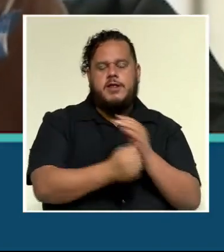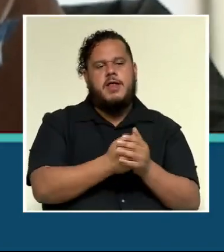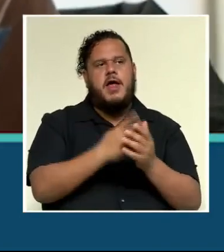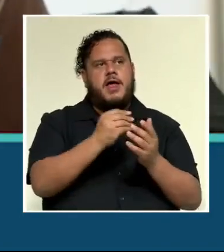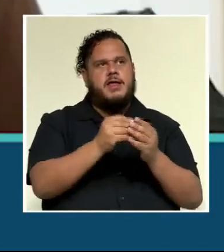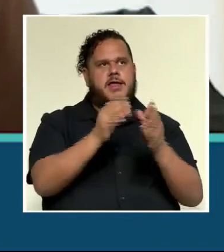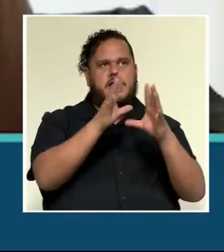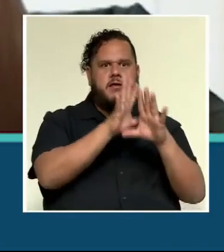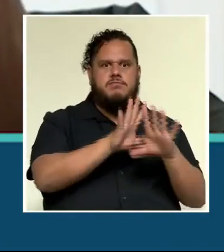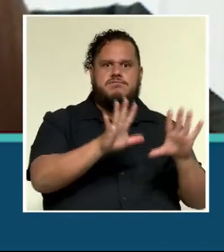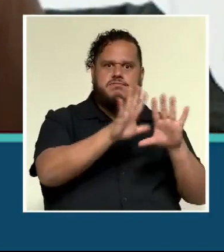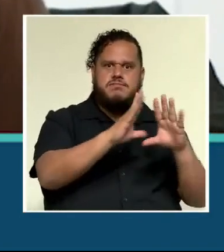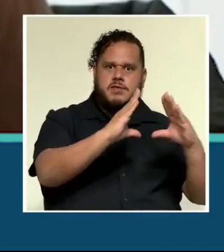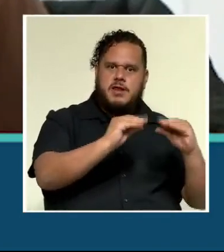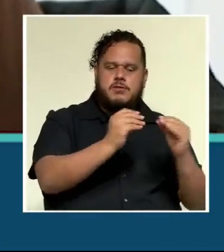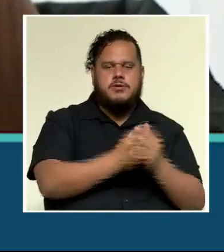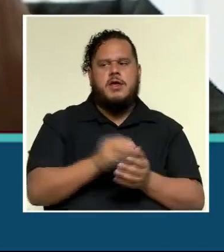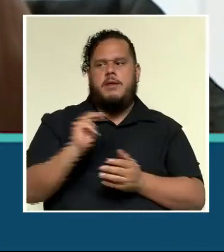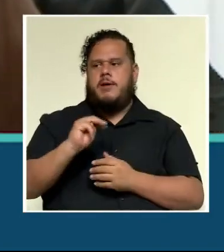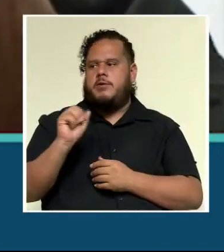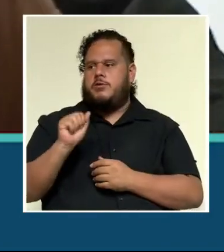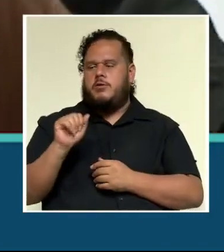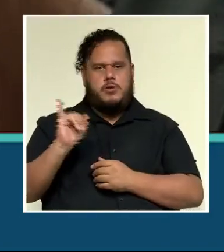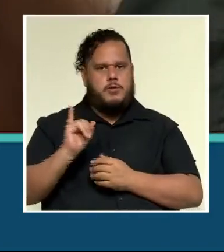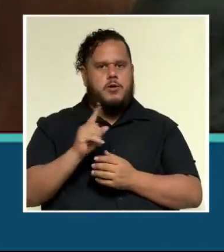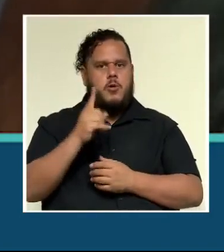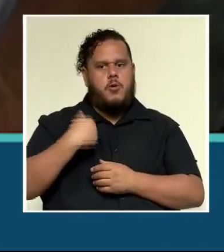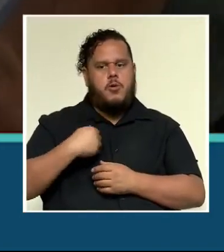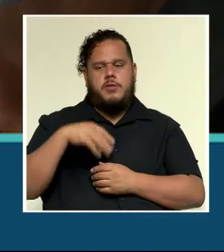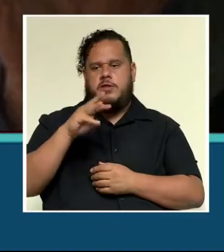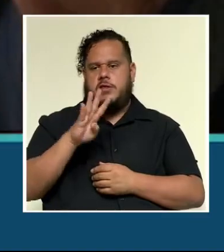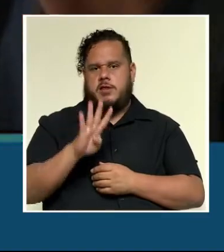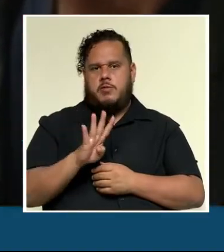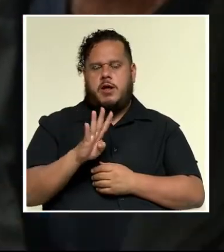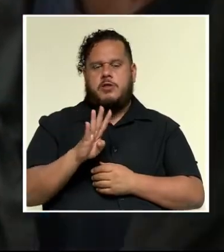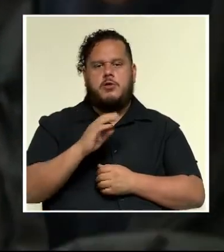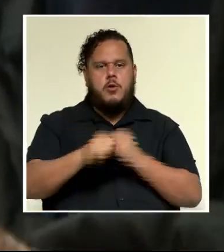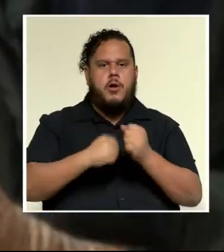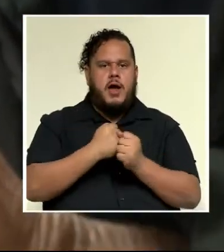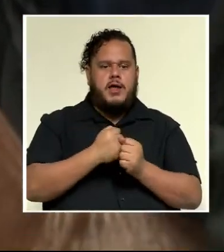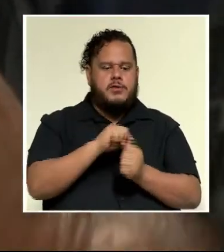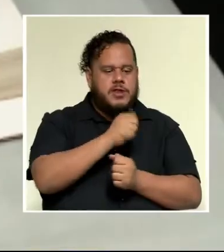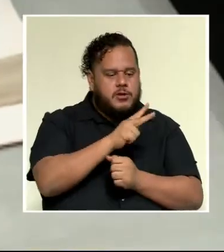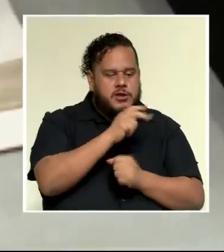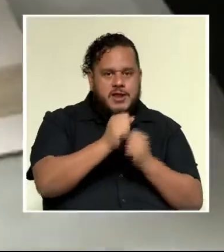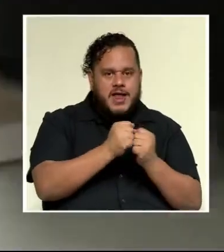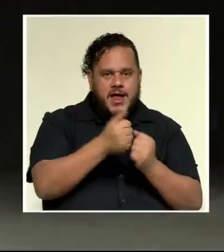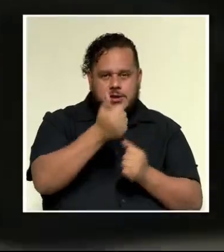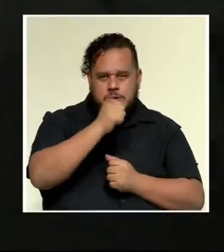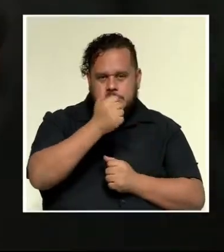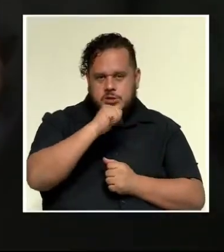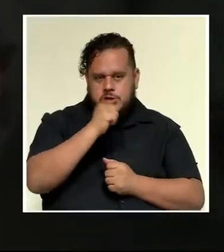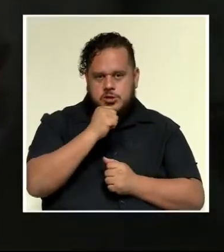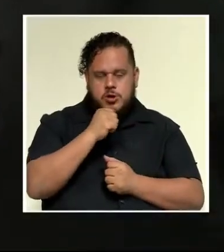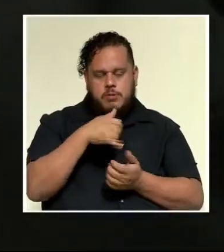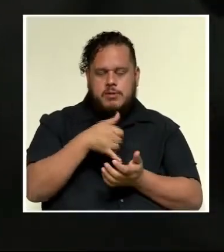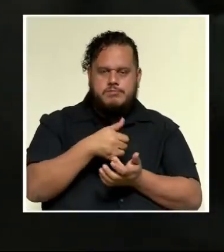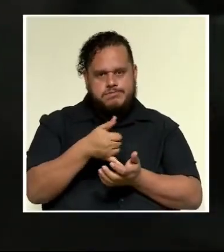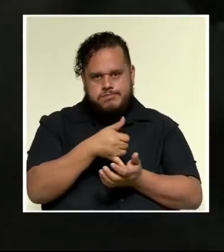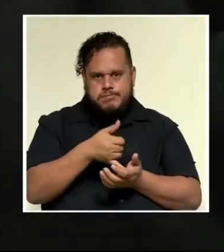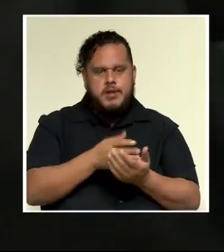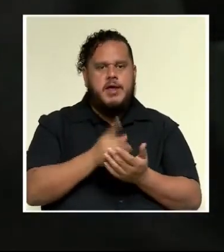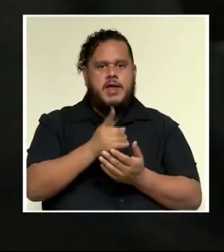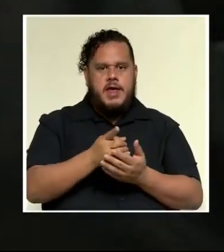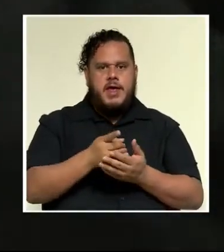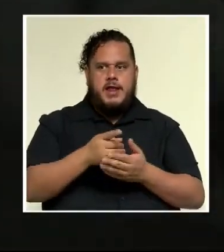Marco Antonio Ibarra, un hombre de 64 años que cayó en el alcoholismo desde los 13 años. Estudió farmacia, se casó y